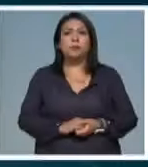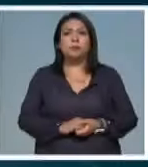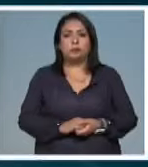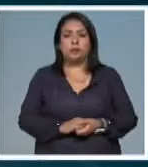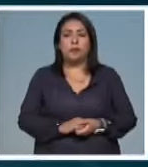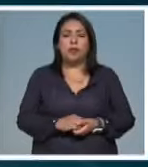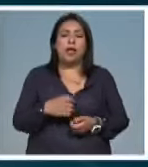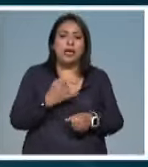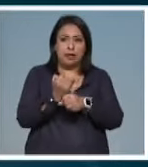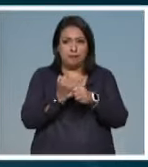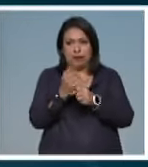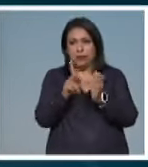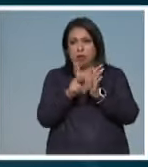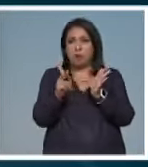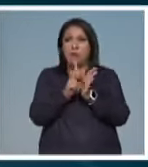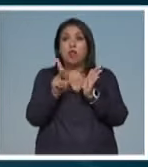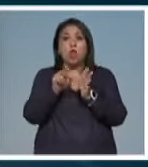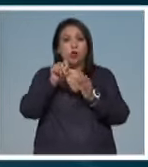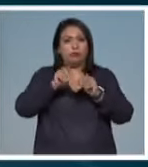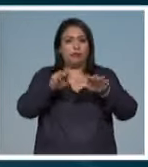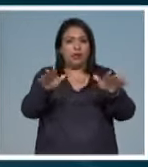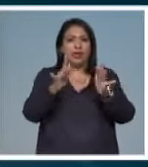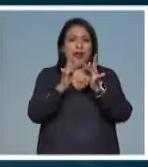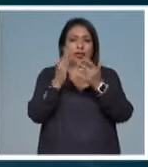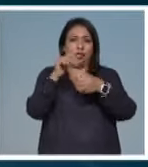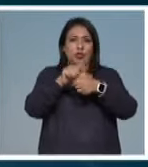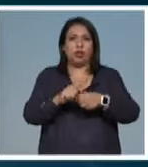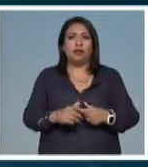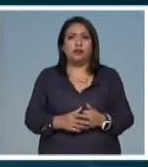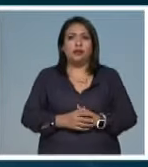La investigación periodística es tendencia en redes sociales.